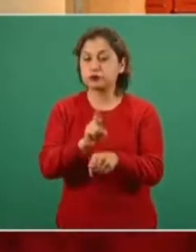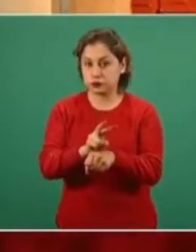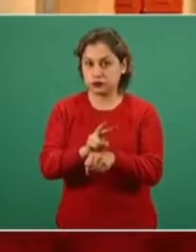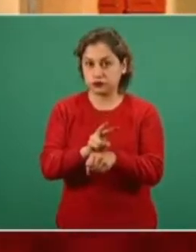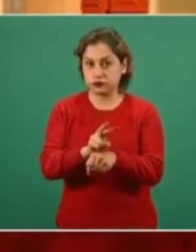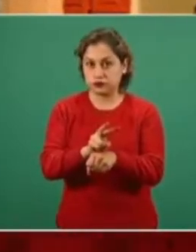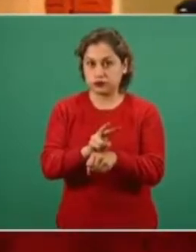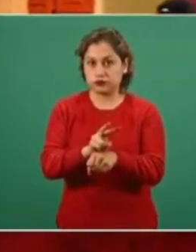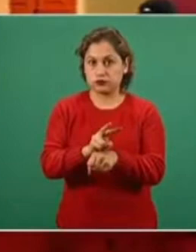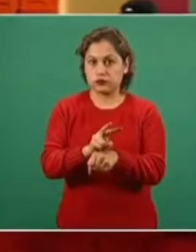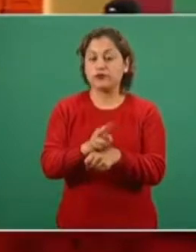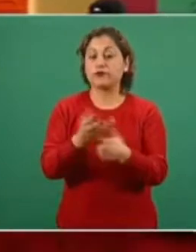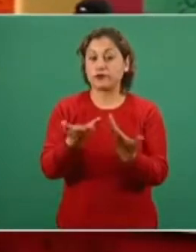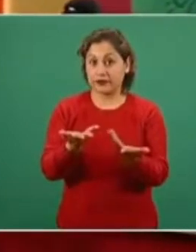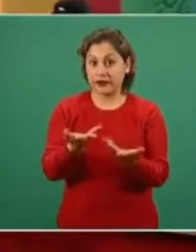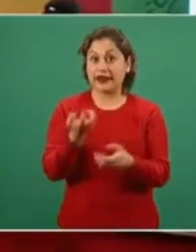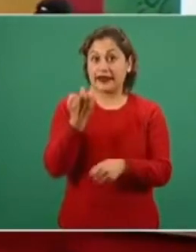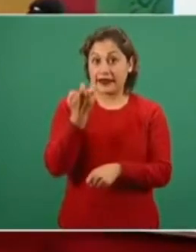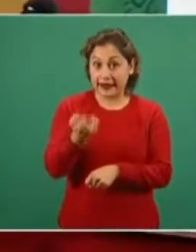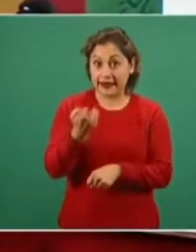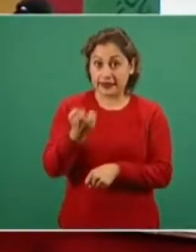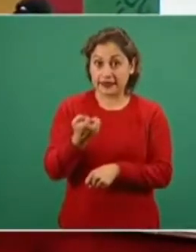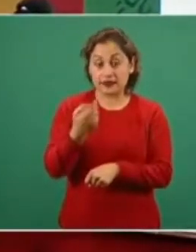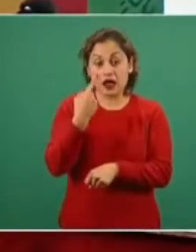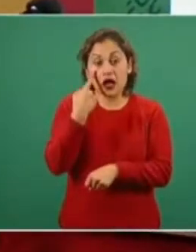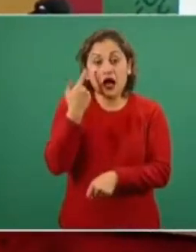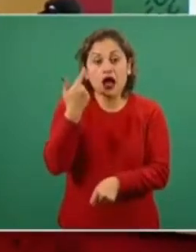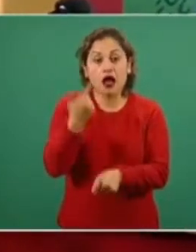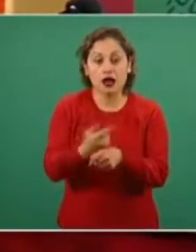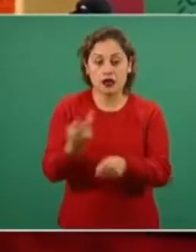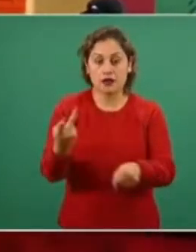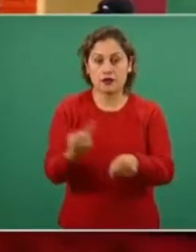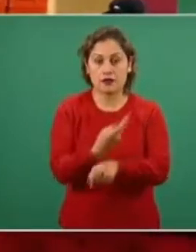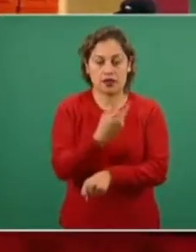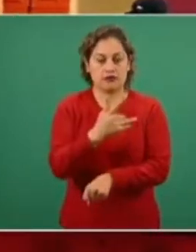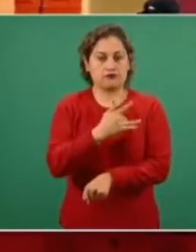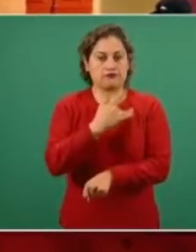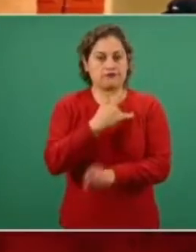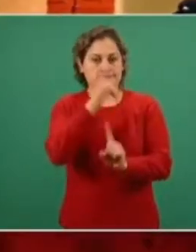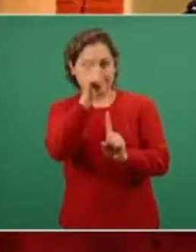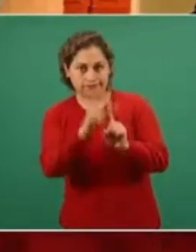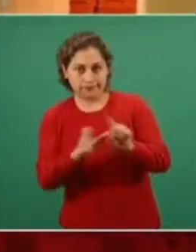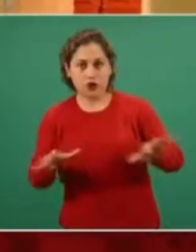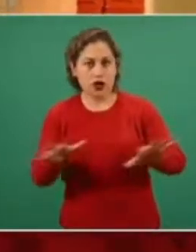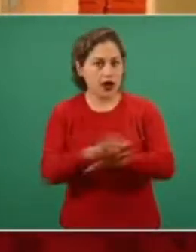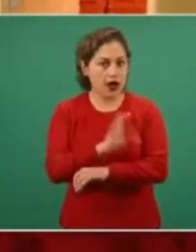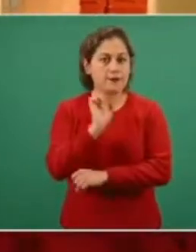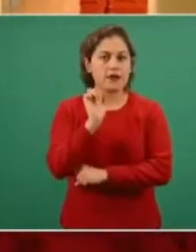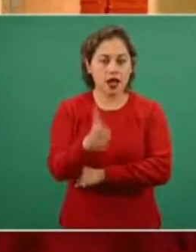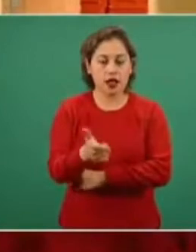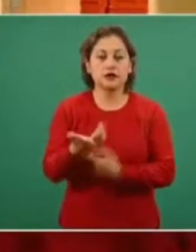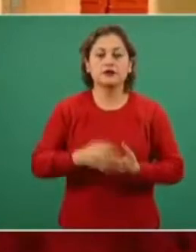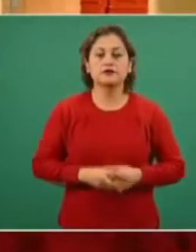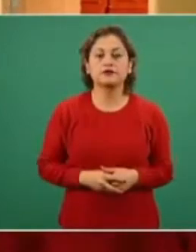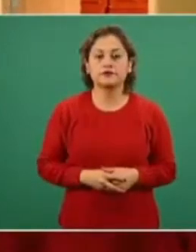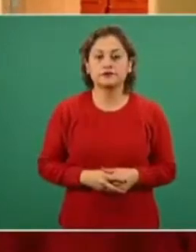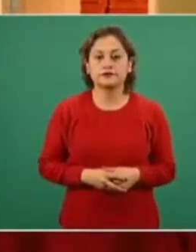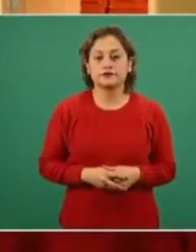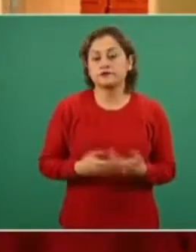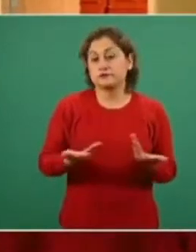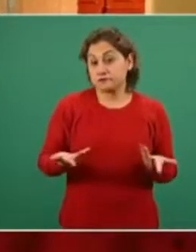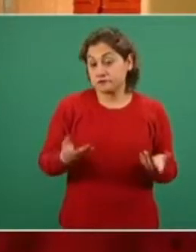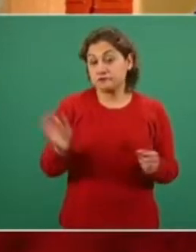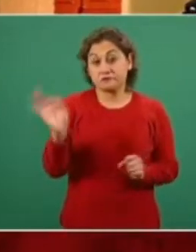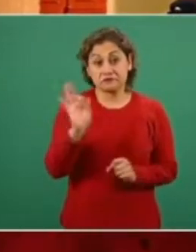este momento se detectan los primeros signos y síntomas, principalmente caracterizados por este tipo de